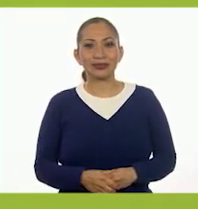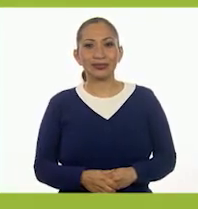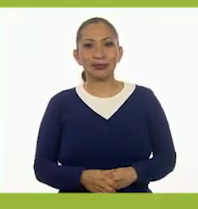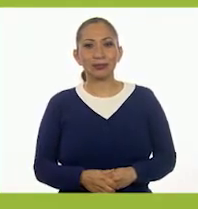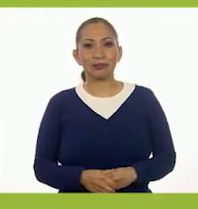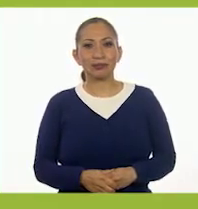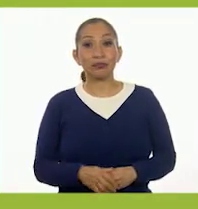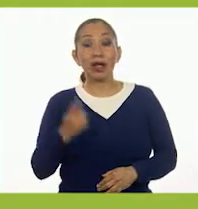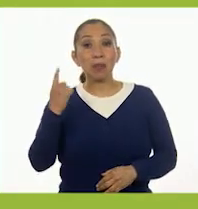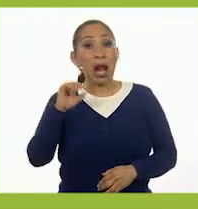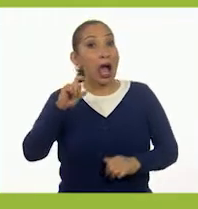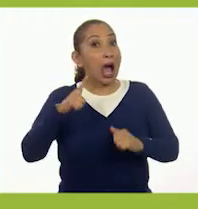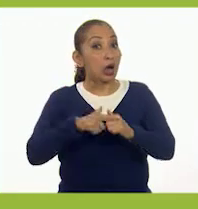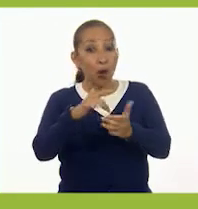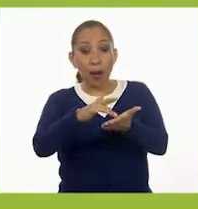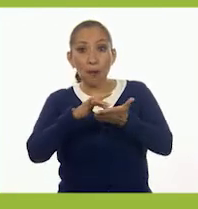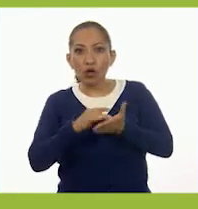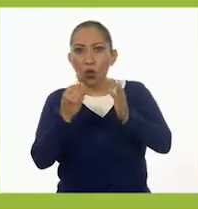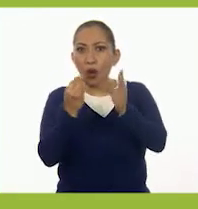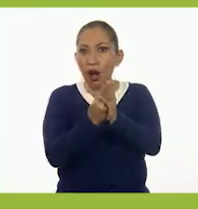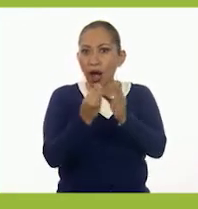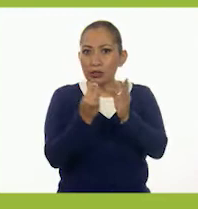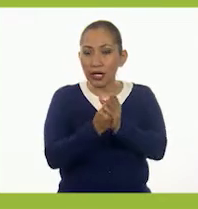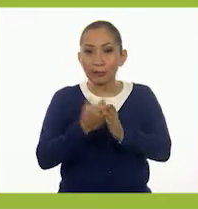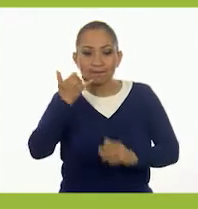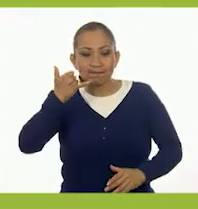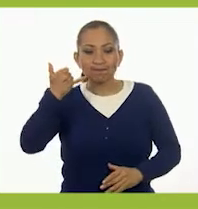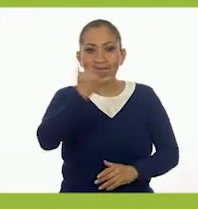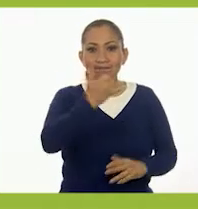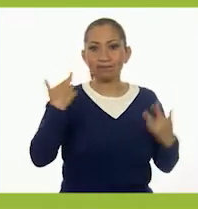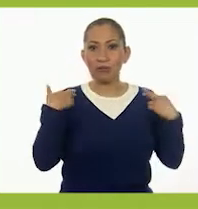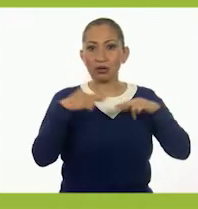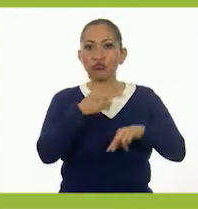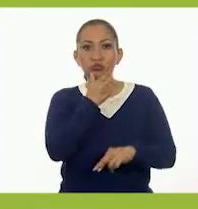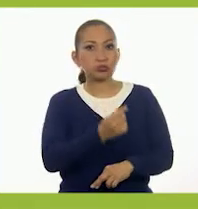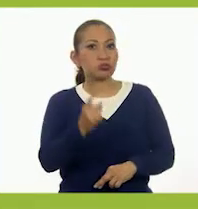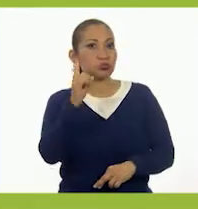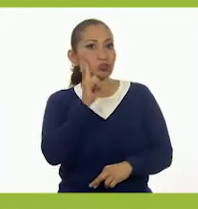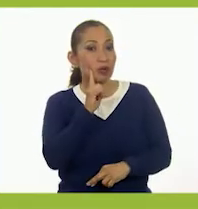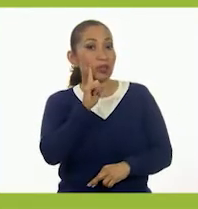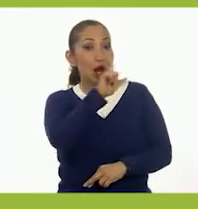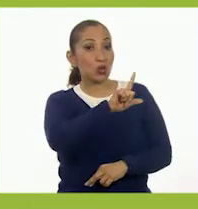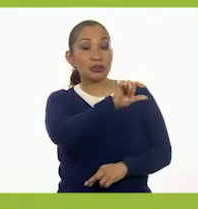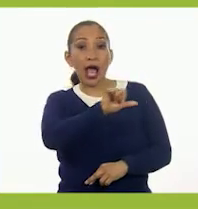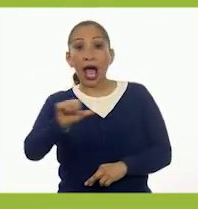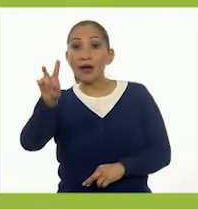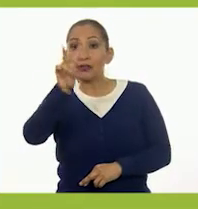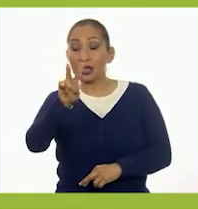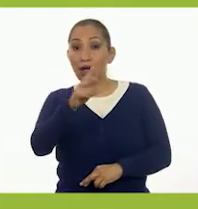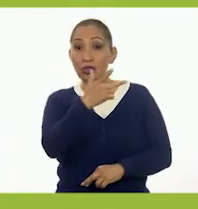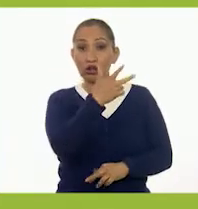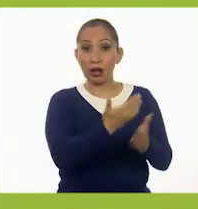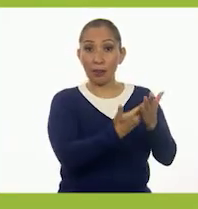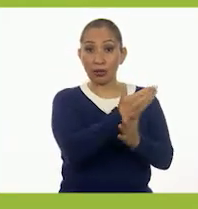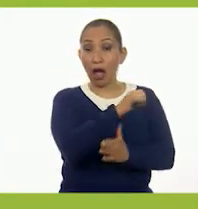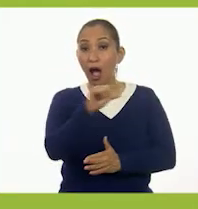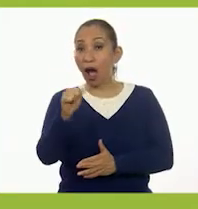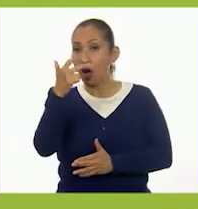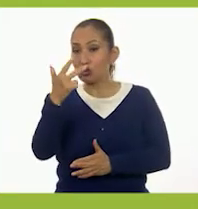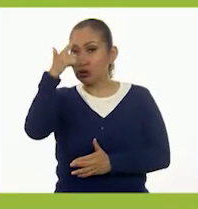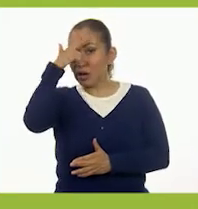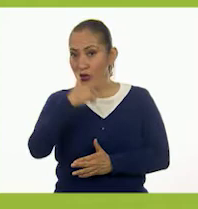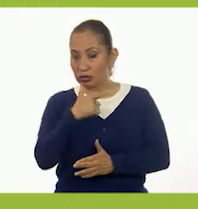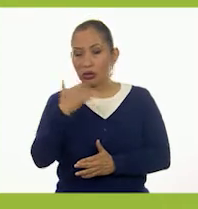800-734-7376. Para solicitar apoyo pedagógico, comunícate con maestras y maestros de lunes a viernes de 8 a 20